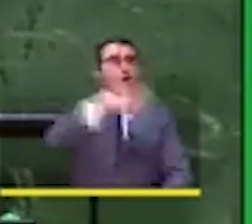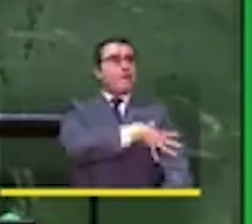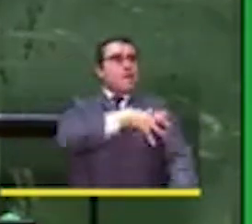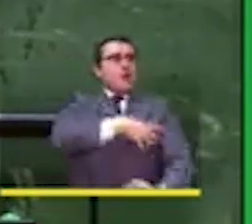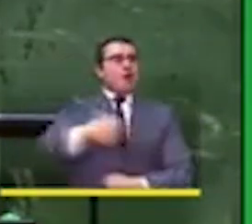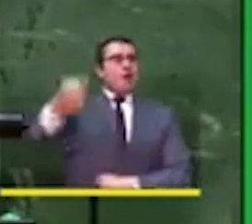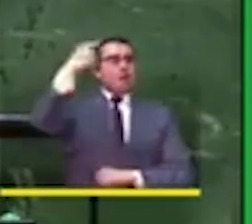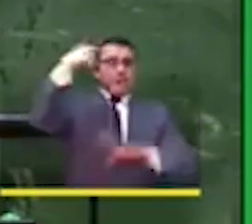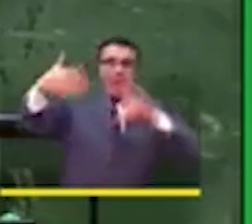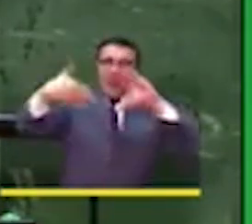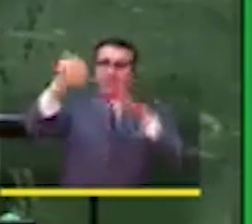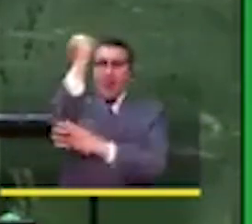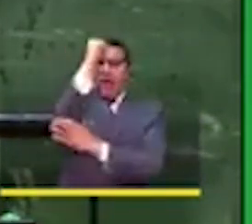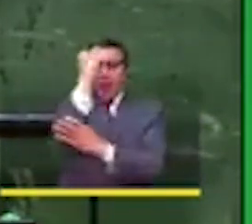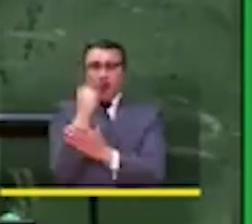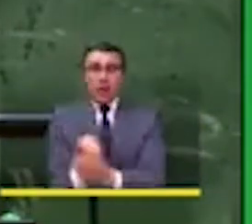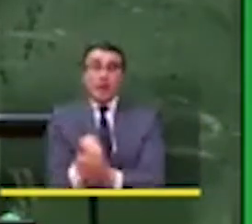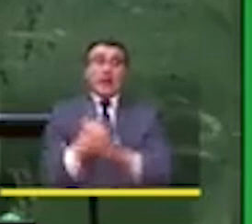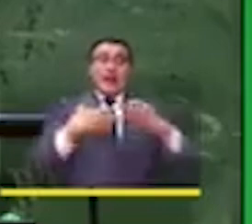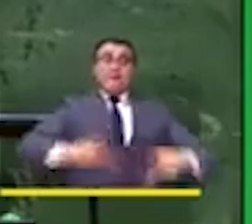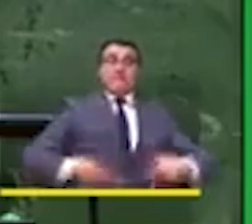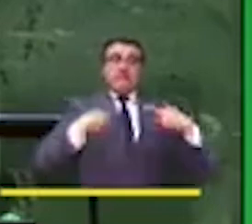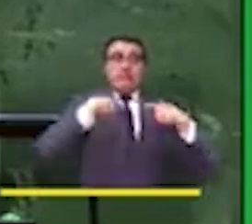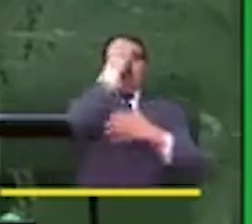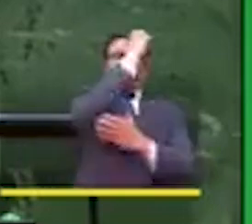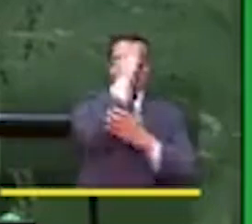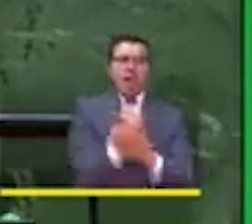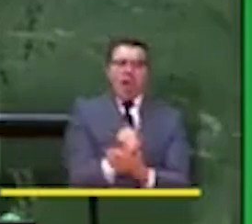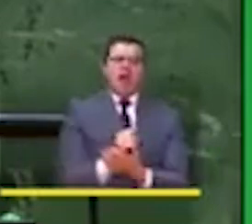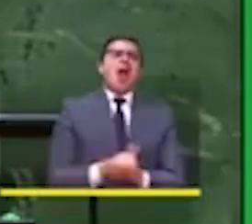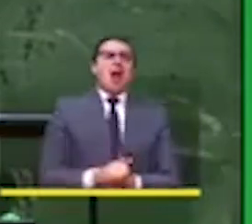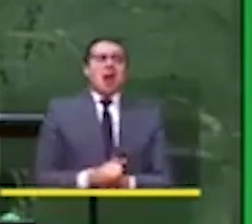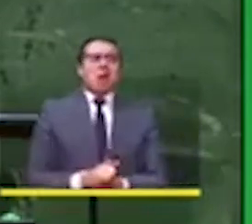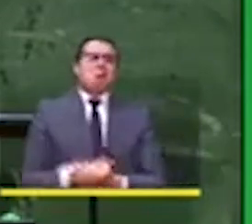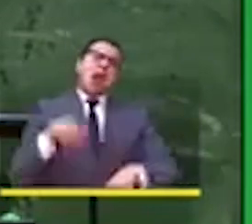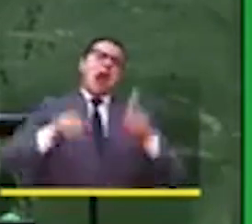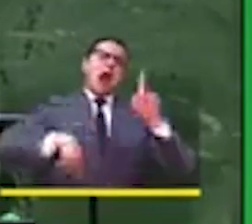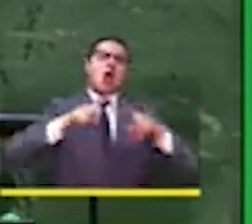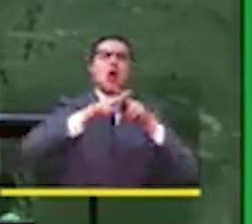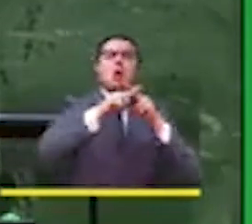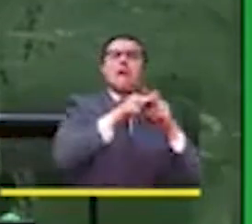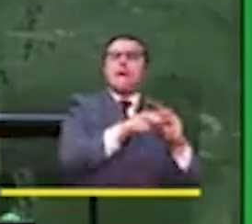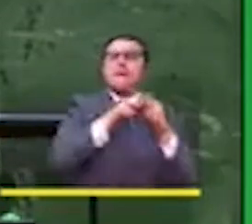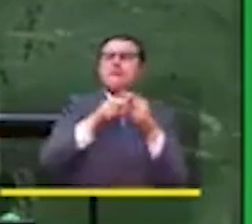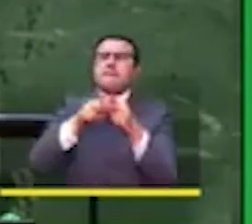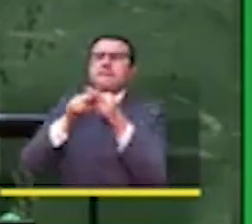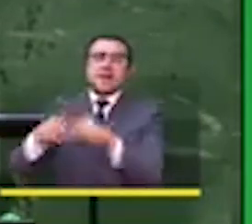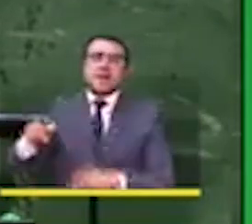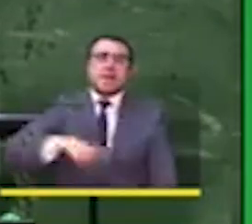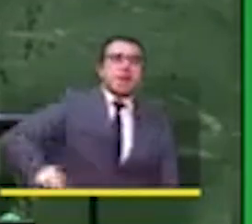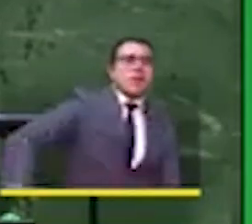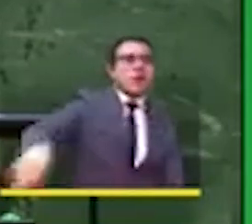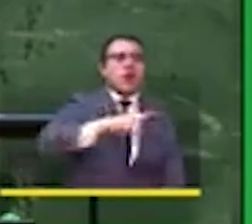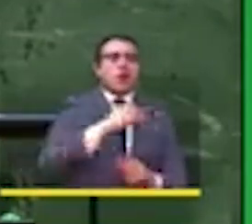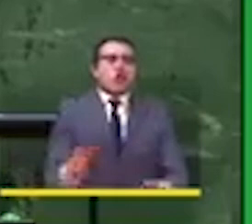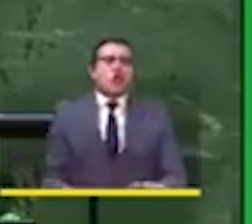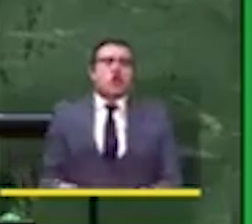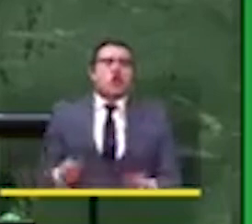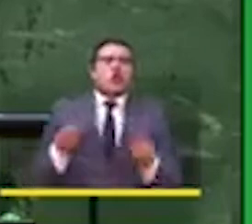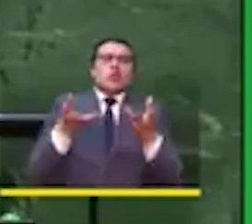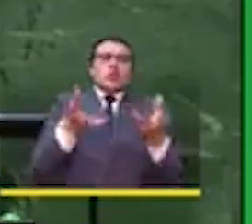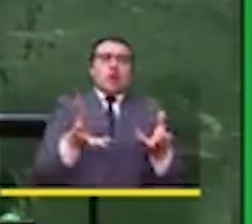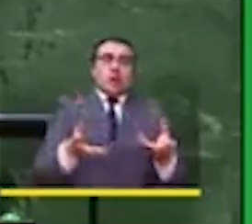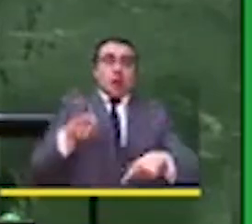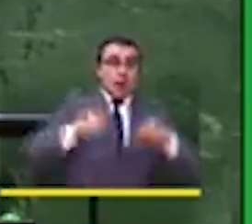crisis climática, la de la vida, se superará con algunos créditos a Bon Marché.